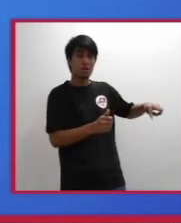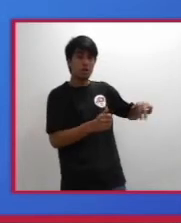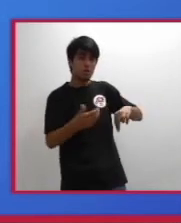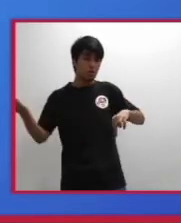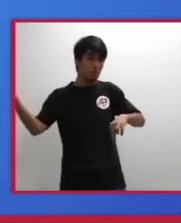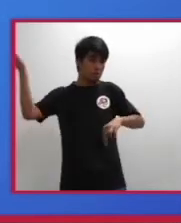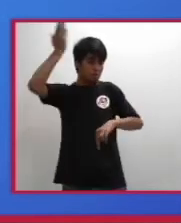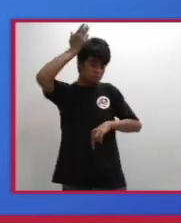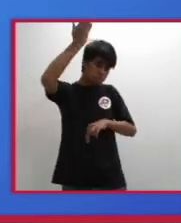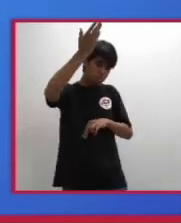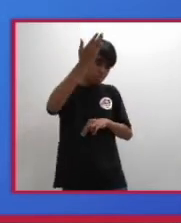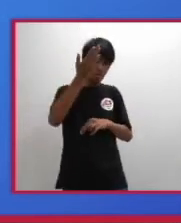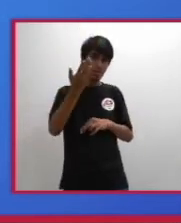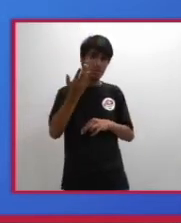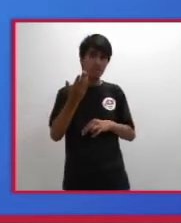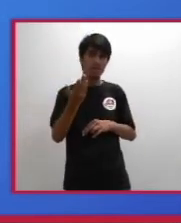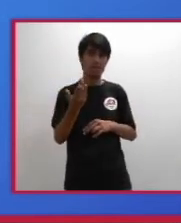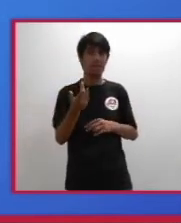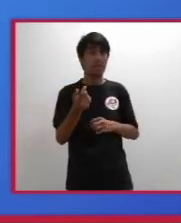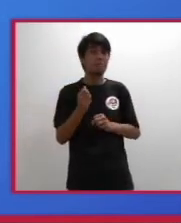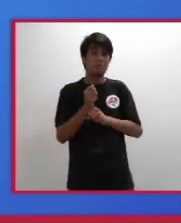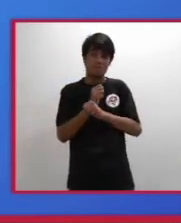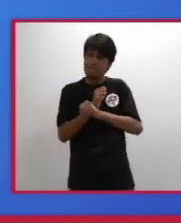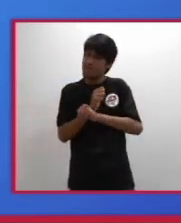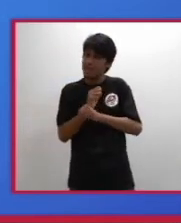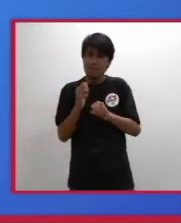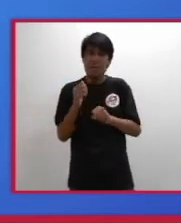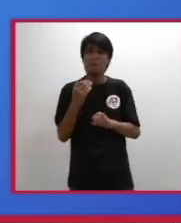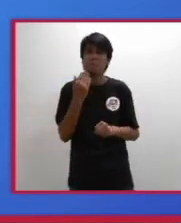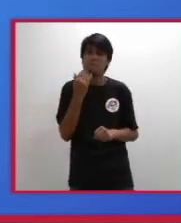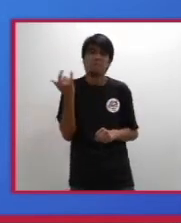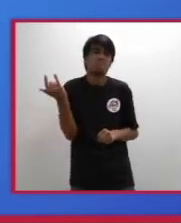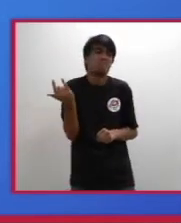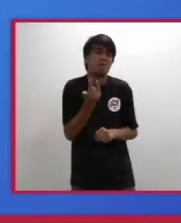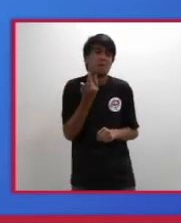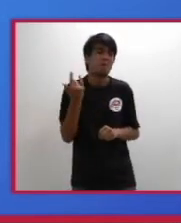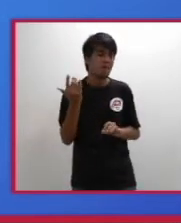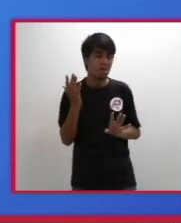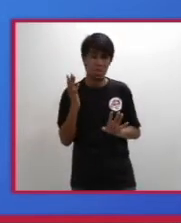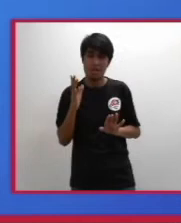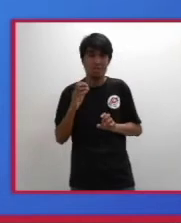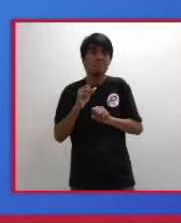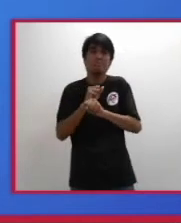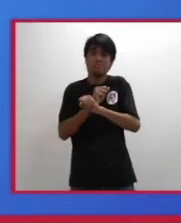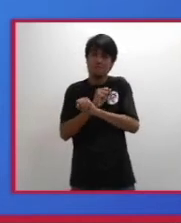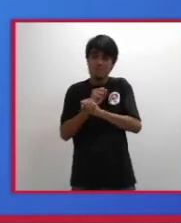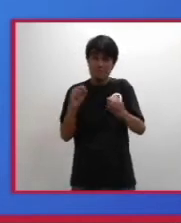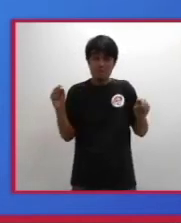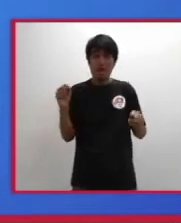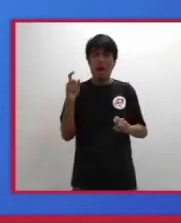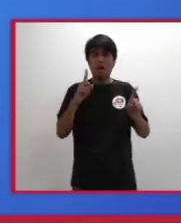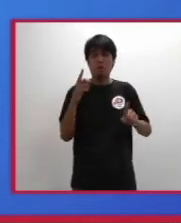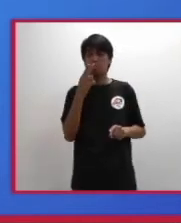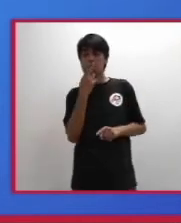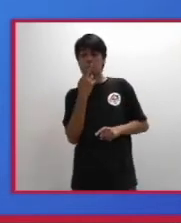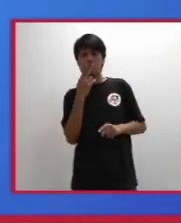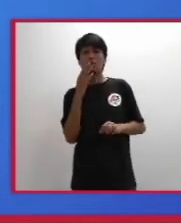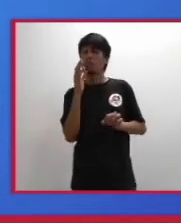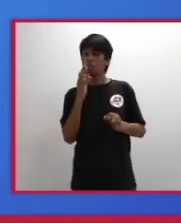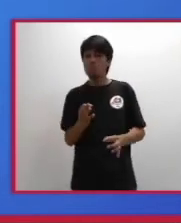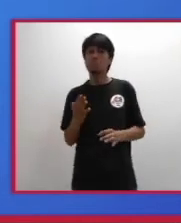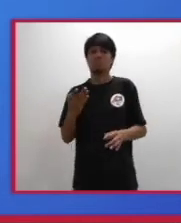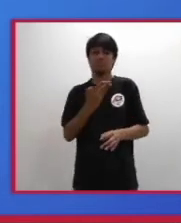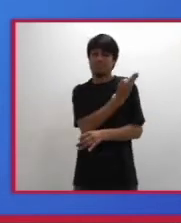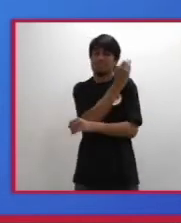debajo y cayó sobre la cabeza. O sea, son cosas, detalles que uno de repente no tiene en cuenta, pero que pueden